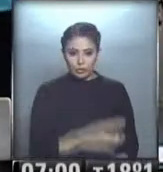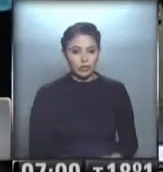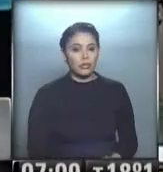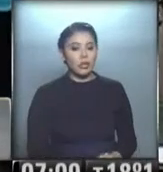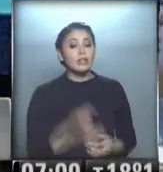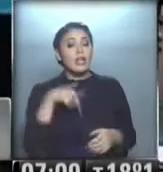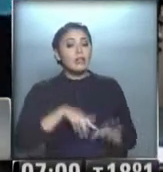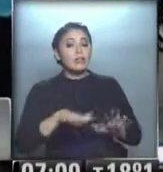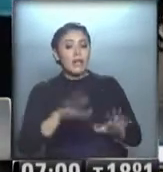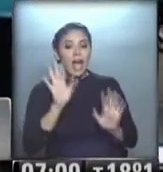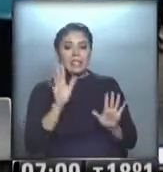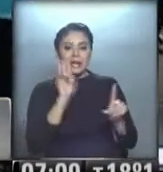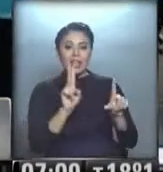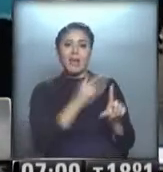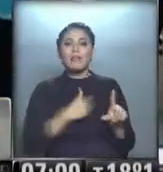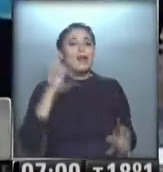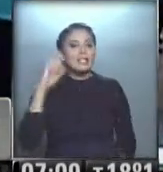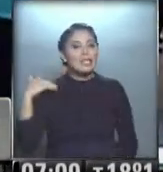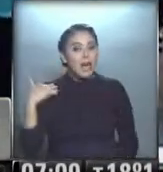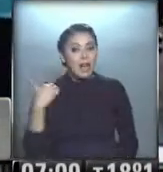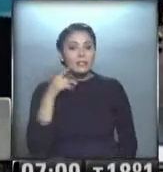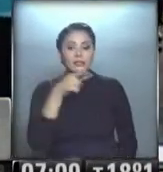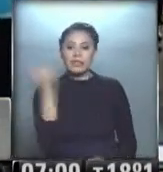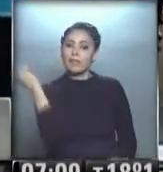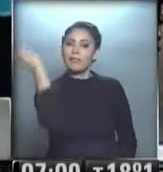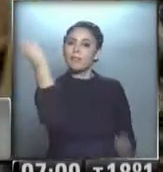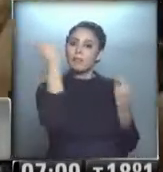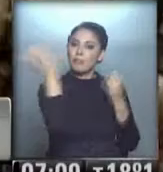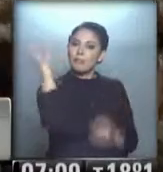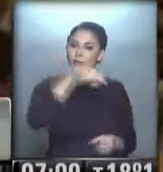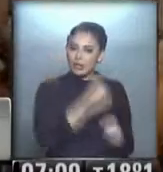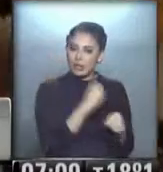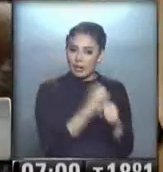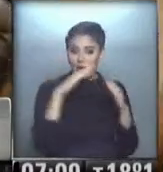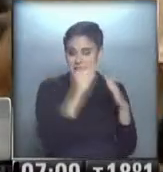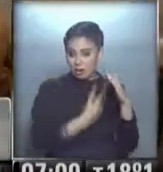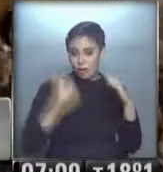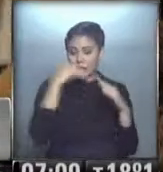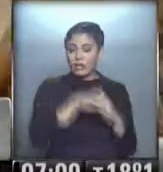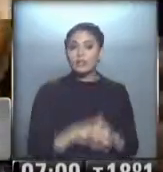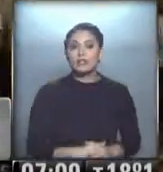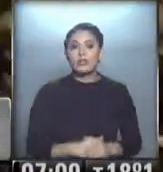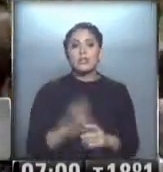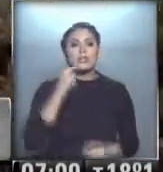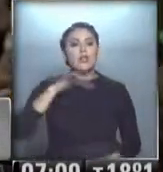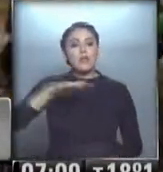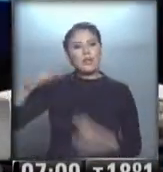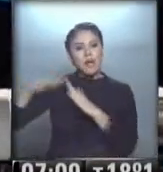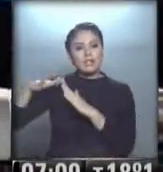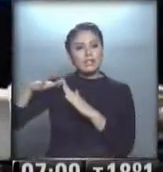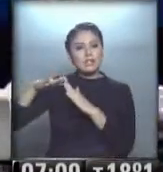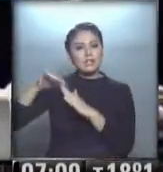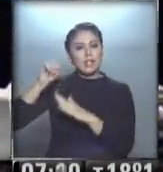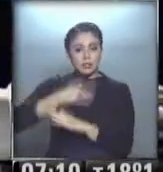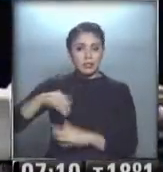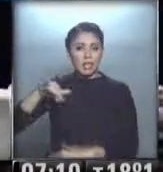ocurría, así se la veía la presidenta de la Nación, en su regreso a la Casa de Gobierno. El trayecto entre Olivos